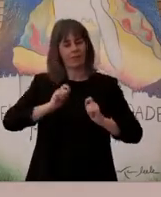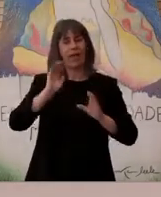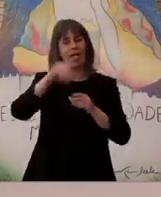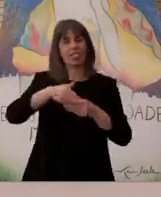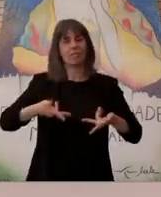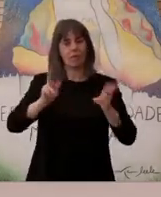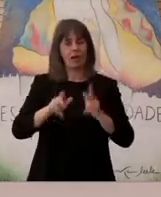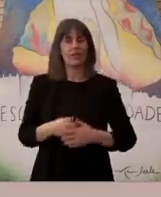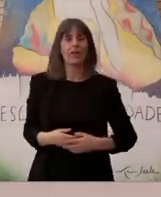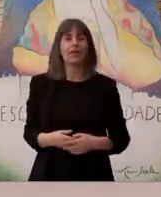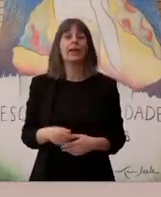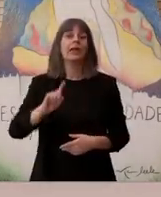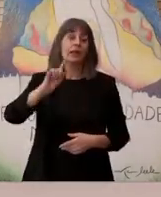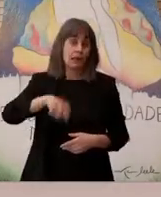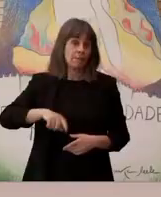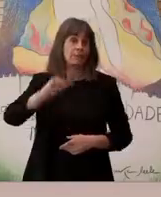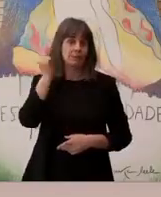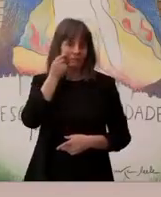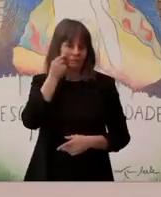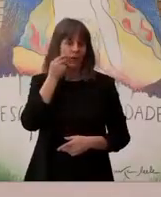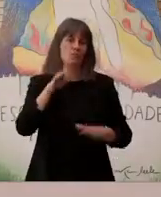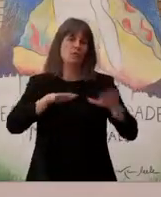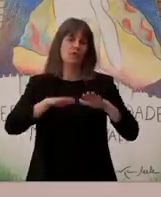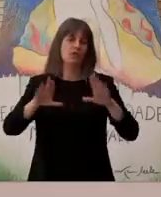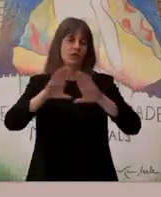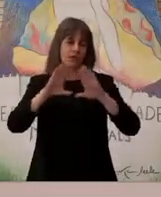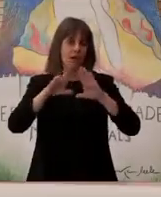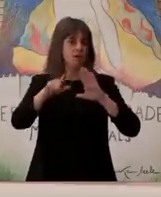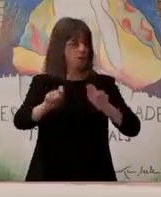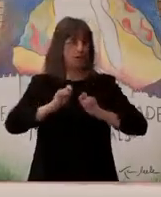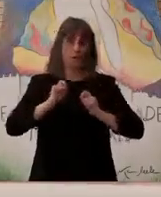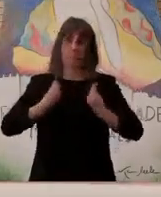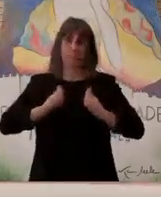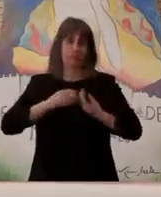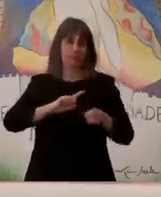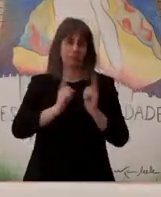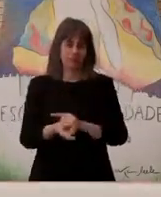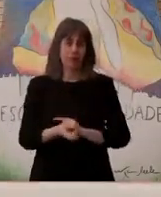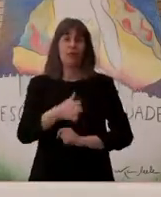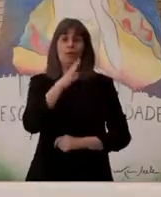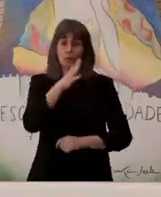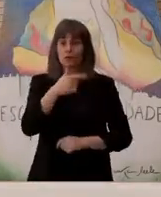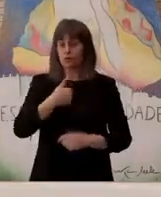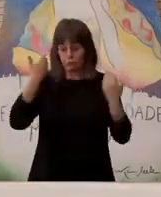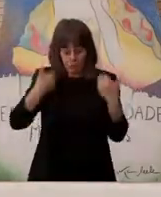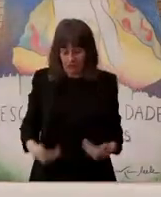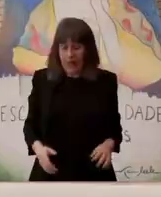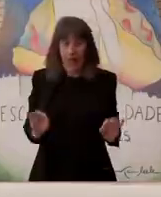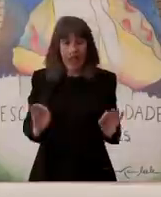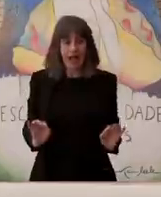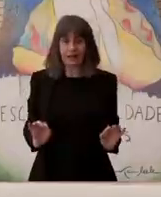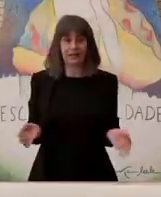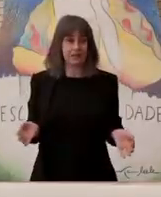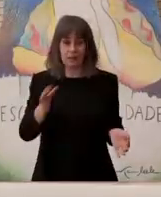descubrir o movimiento feminista y esto para mí ya me cambió la vida Por eso digo que son son aunque son aparte historiadora